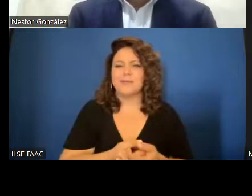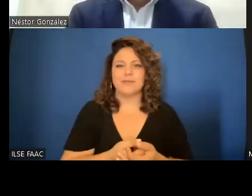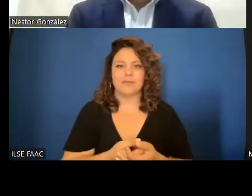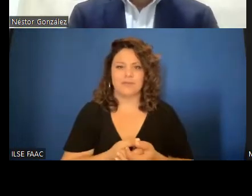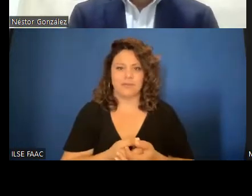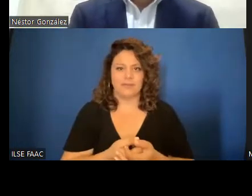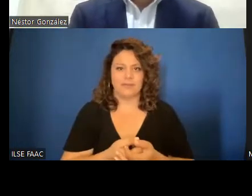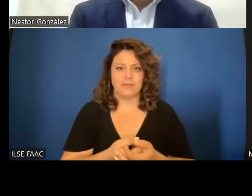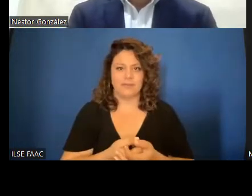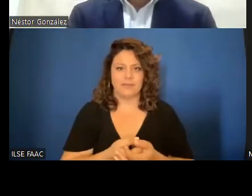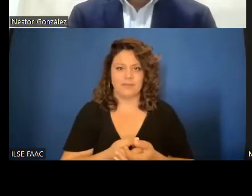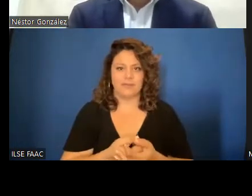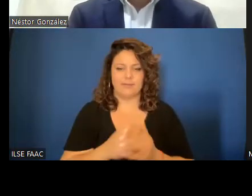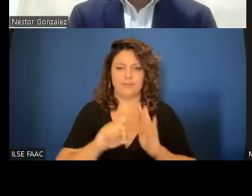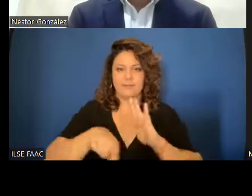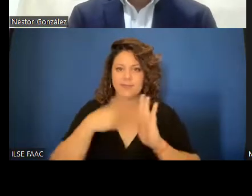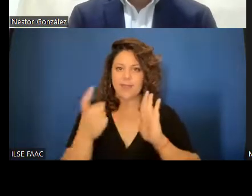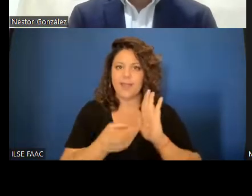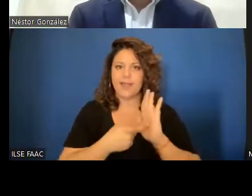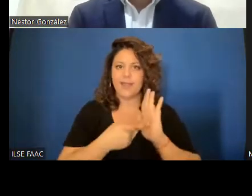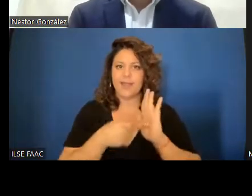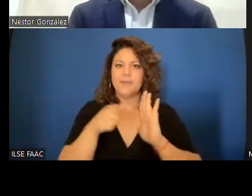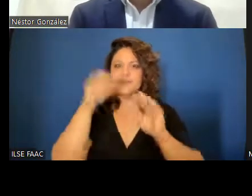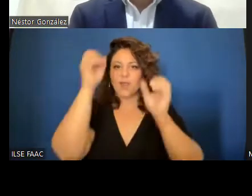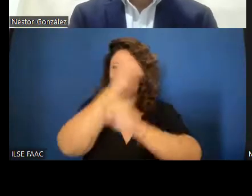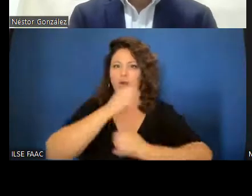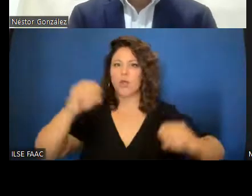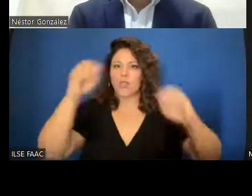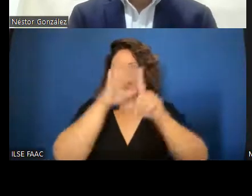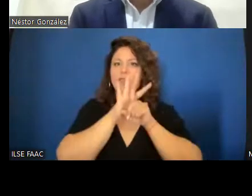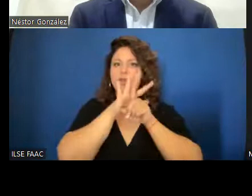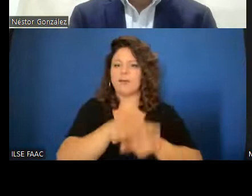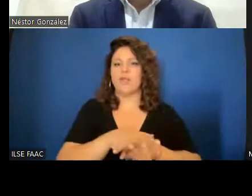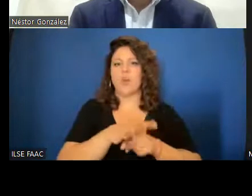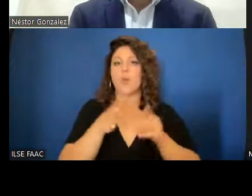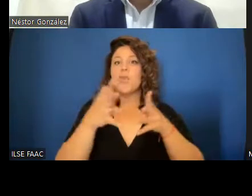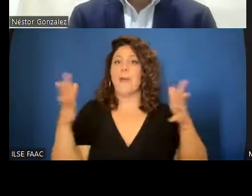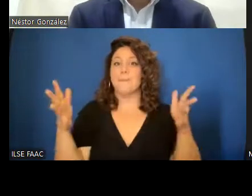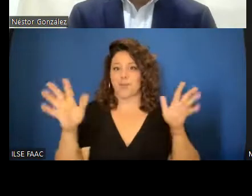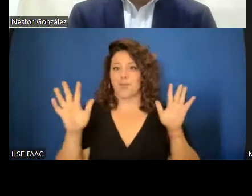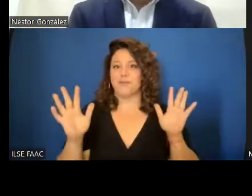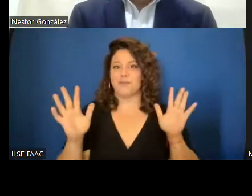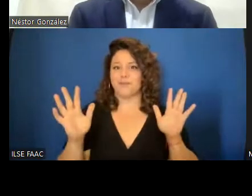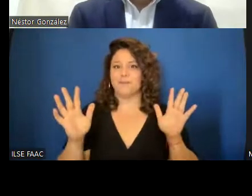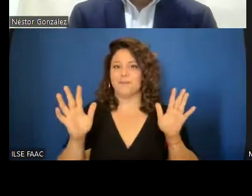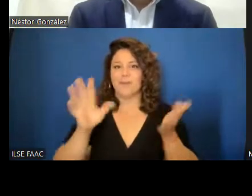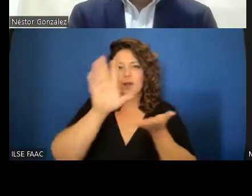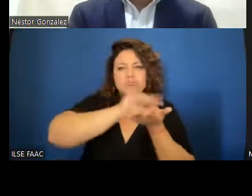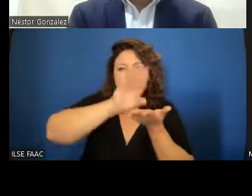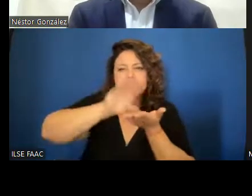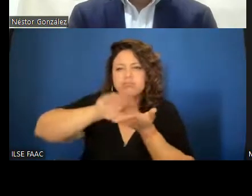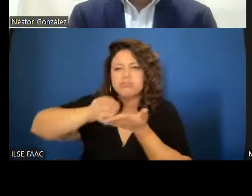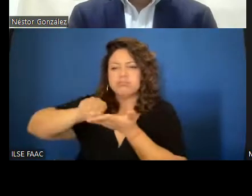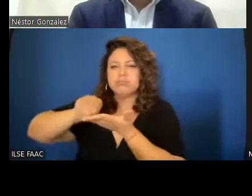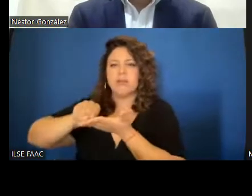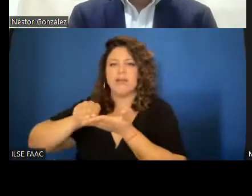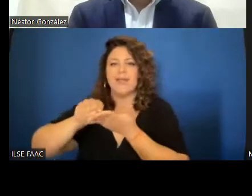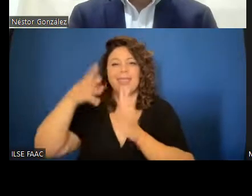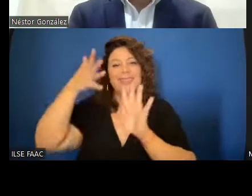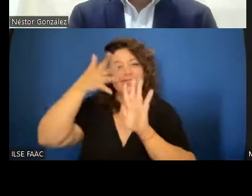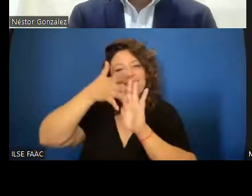que era la doctrina de nuestro Tribunal Constitucional, a ponerlo ya en renglones de ley, estableciendo cosas como la nulidad de pleno derecho